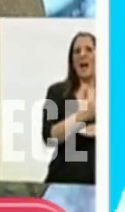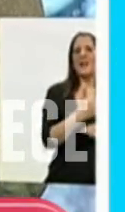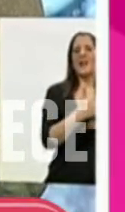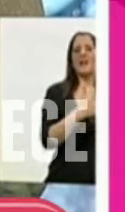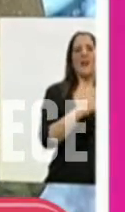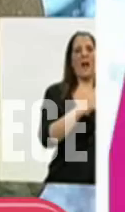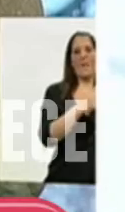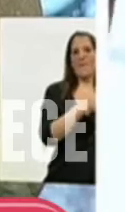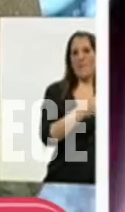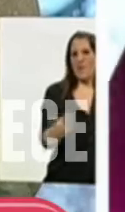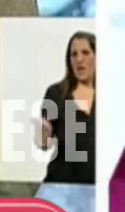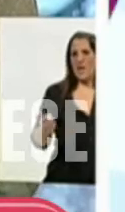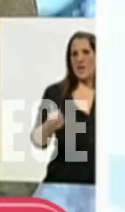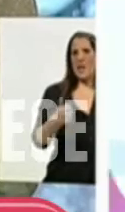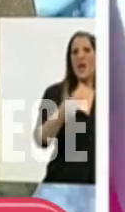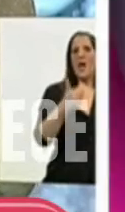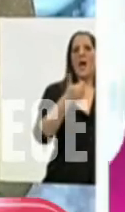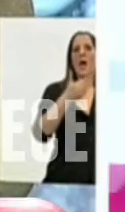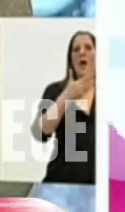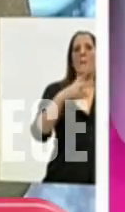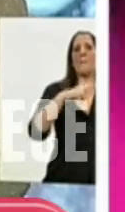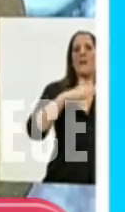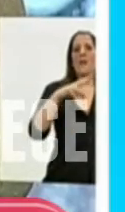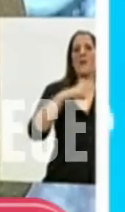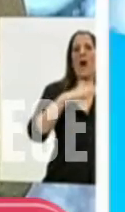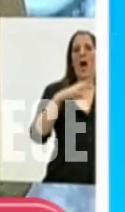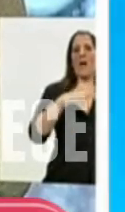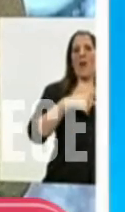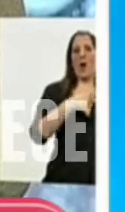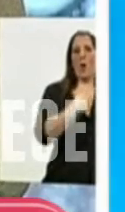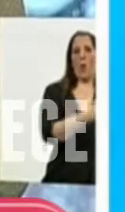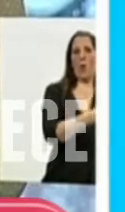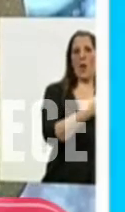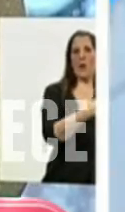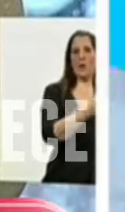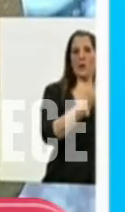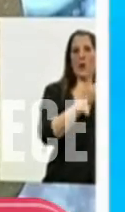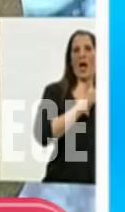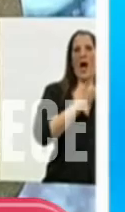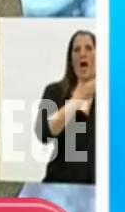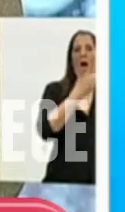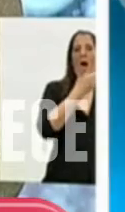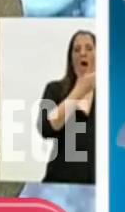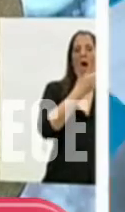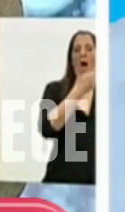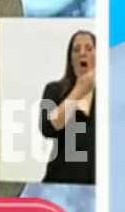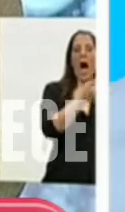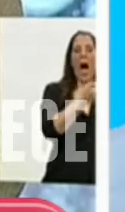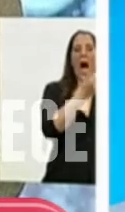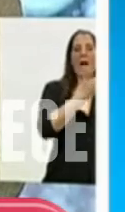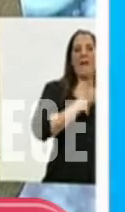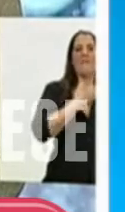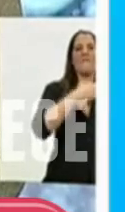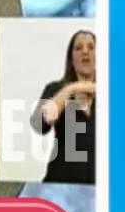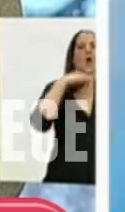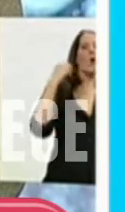debería revestir ningún peligro. No debería ser, no debería espantar a nadie. Porque a lo que no le gusta a Cristina, bueno, qué sé yo. Anda a manifestar en contra si quieres, pero la gente quiere manifestar a